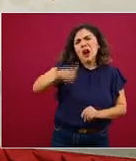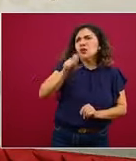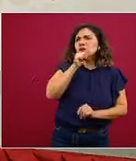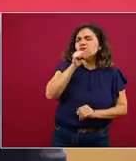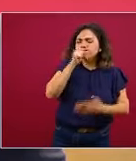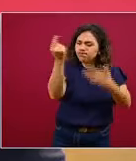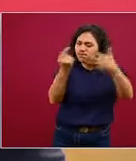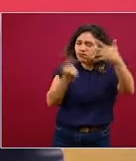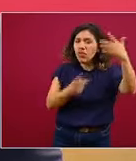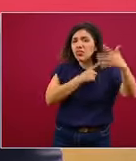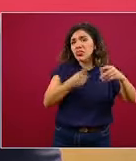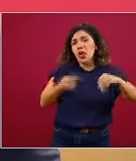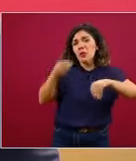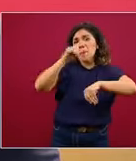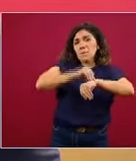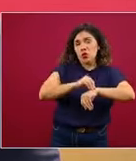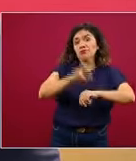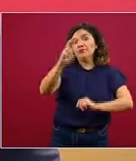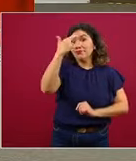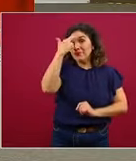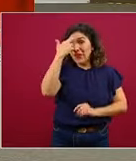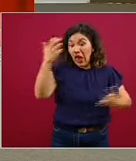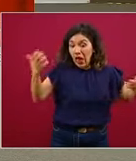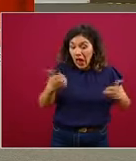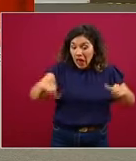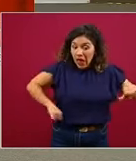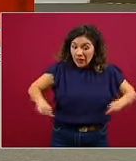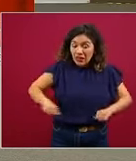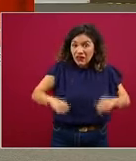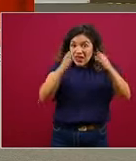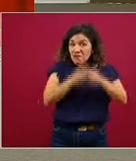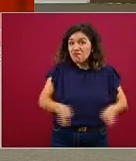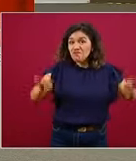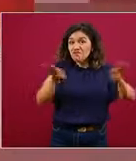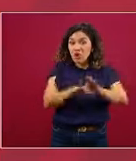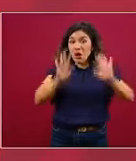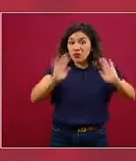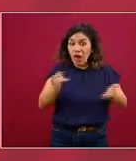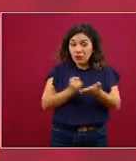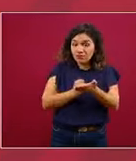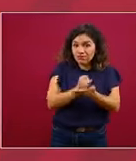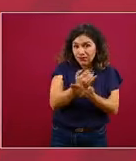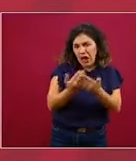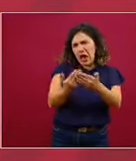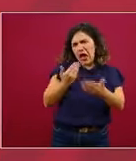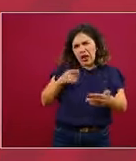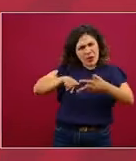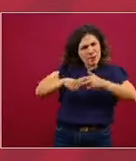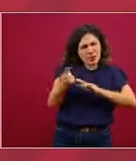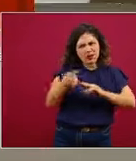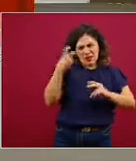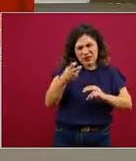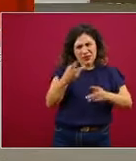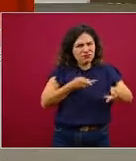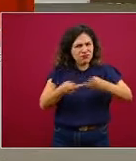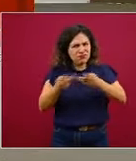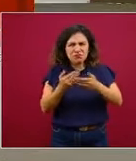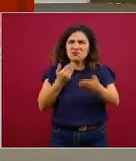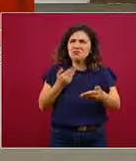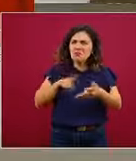tienen que implementar, recordando que las actividades esenciales, desde que fueron definidas al inicio de la Jornada Nacional de Sana Distancia en el mes